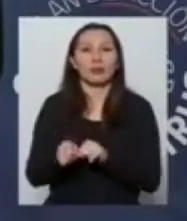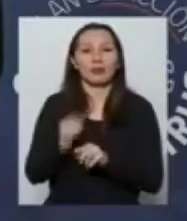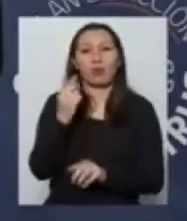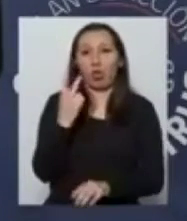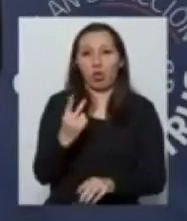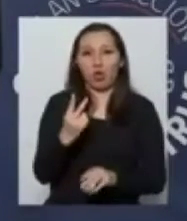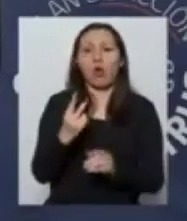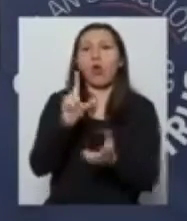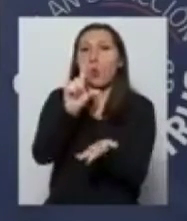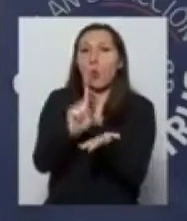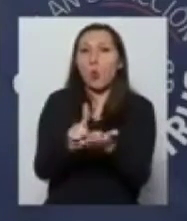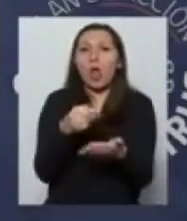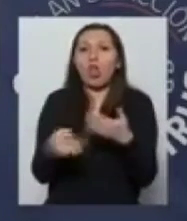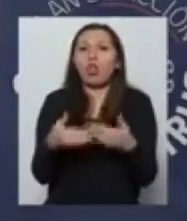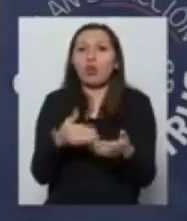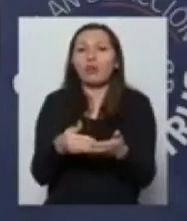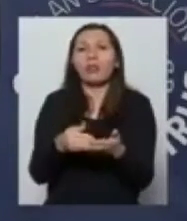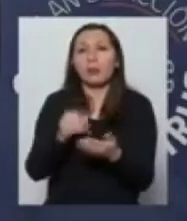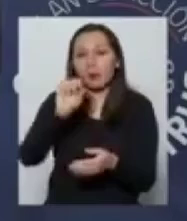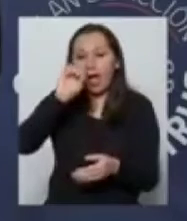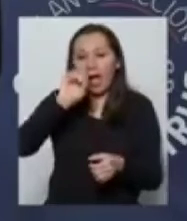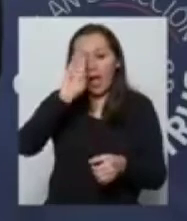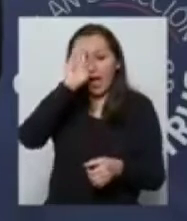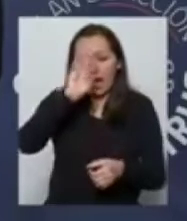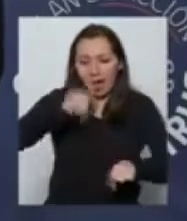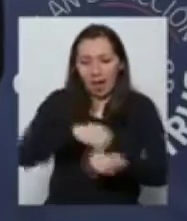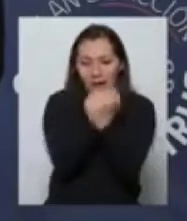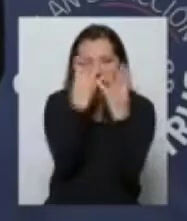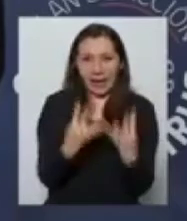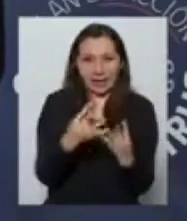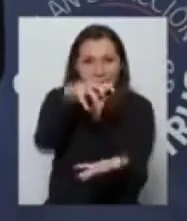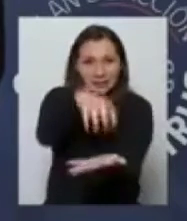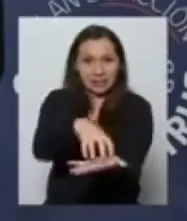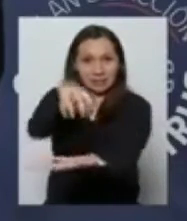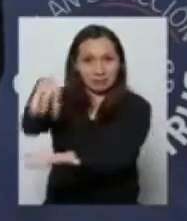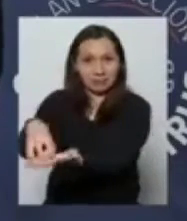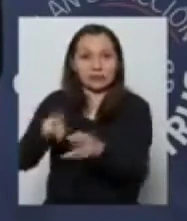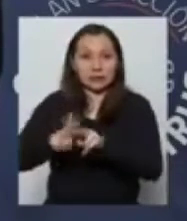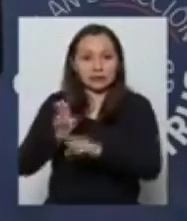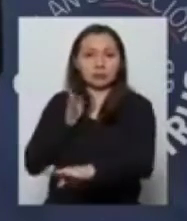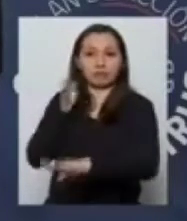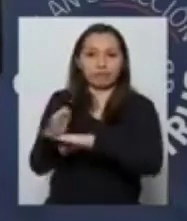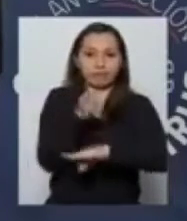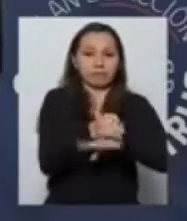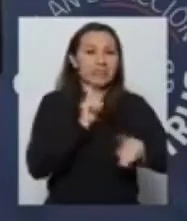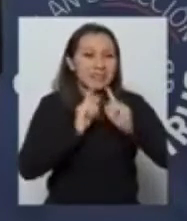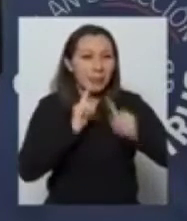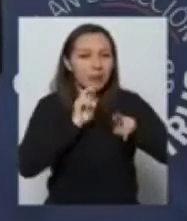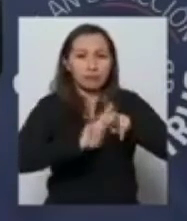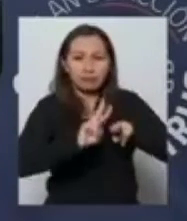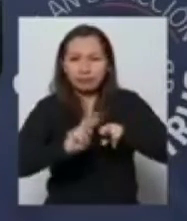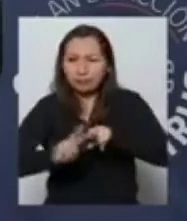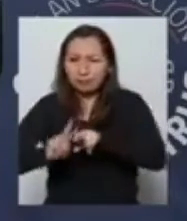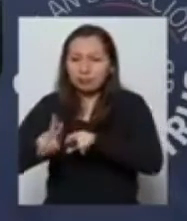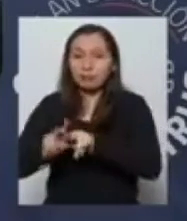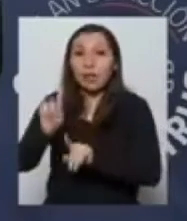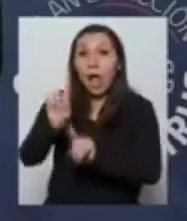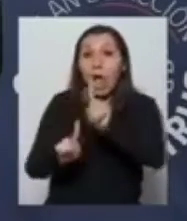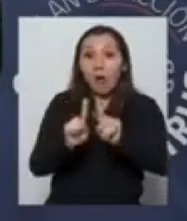dos recintos penitenciarios de la capital, de la ciudad de Santiago, y en